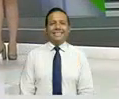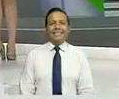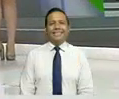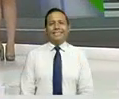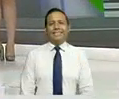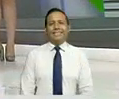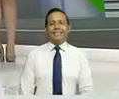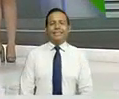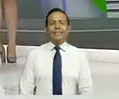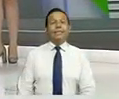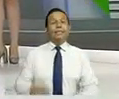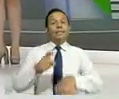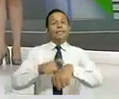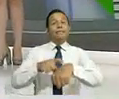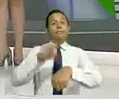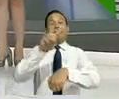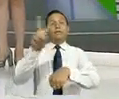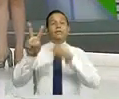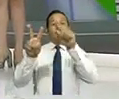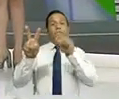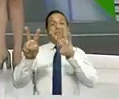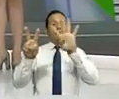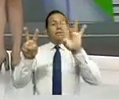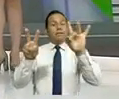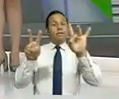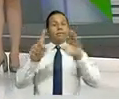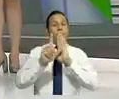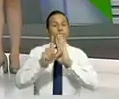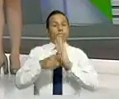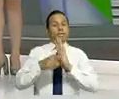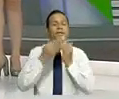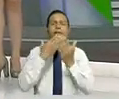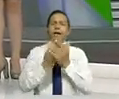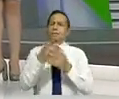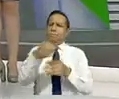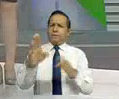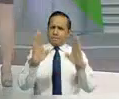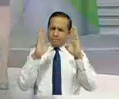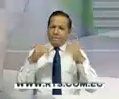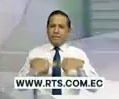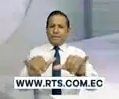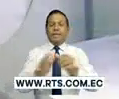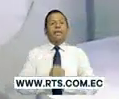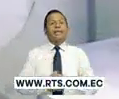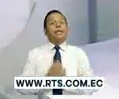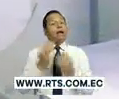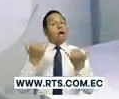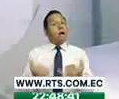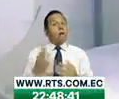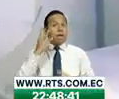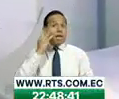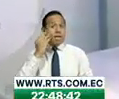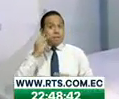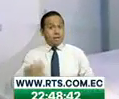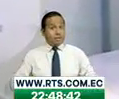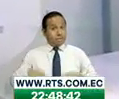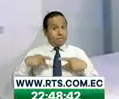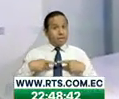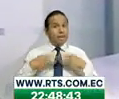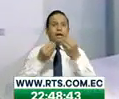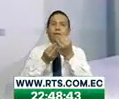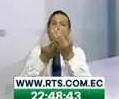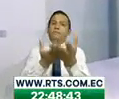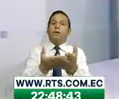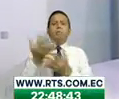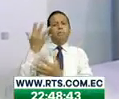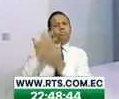Parezca imposible. 22 horas con 48 minutos. Gracias por seguir con nosotros. Y hoy en su segmento Pruebas de Vida, queremos contarles la historia